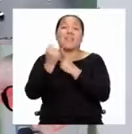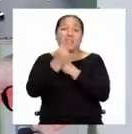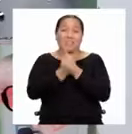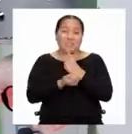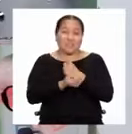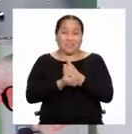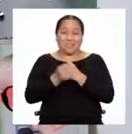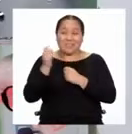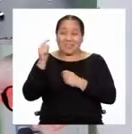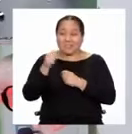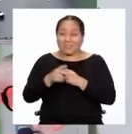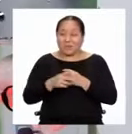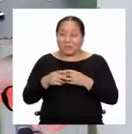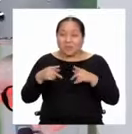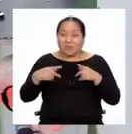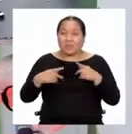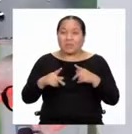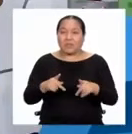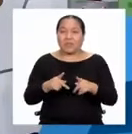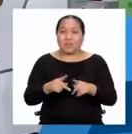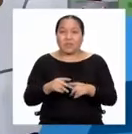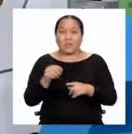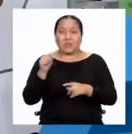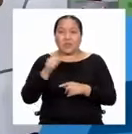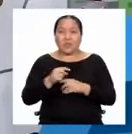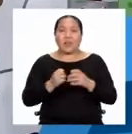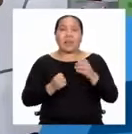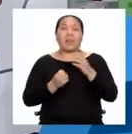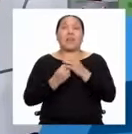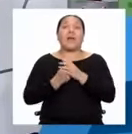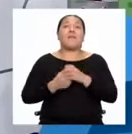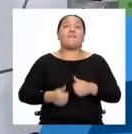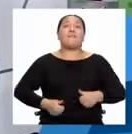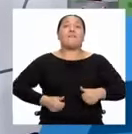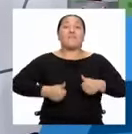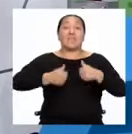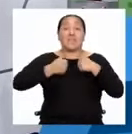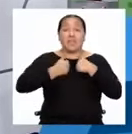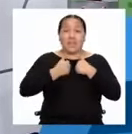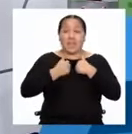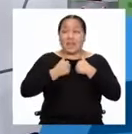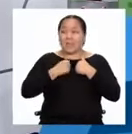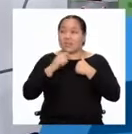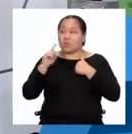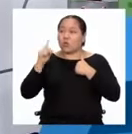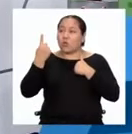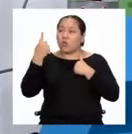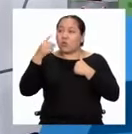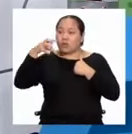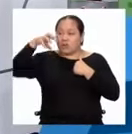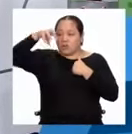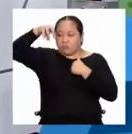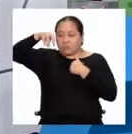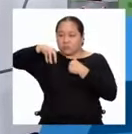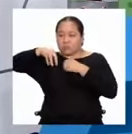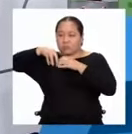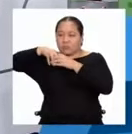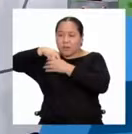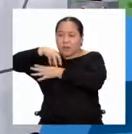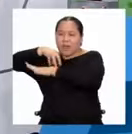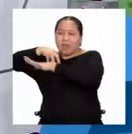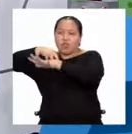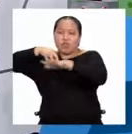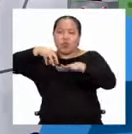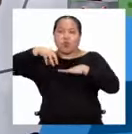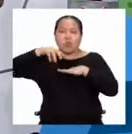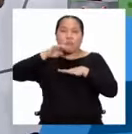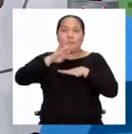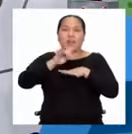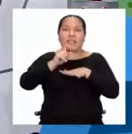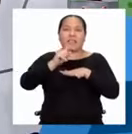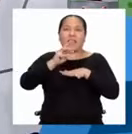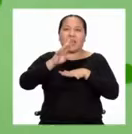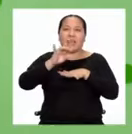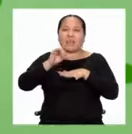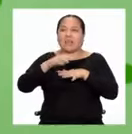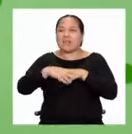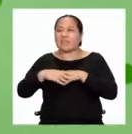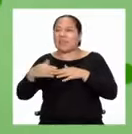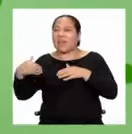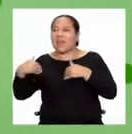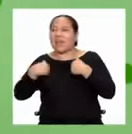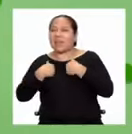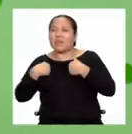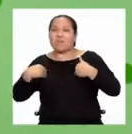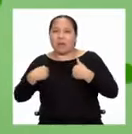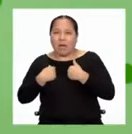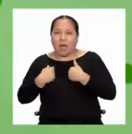expertos deducir que la vida en la Tierra tiene un único antepasado para todos los organismos que la habitan, desde las bacterias hasta las ballenas.